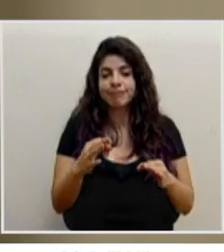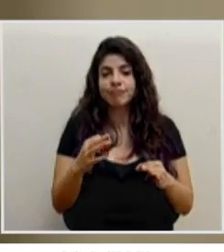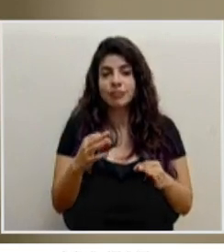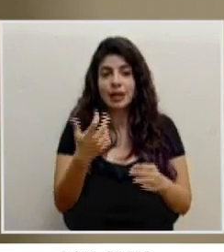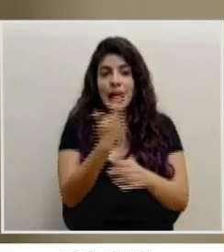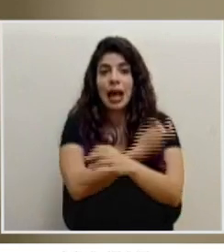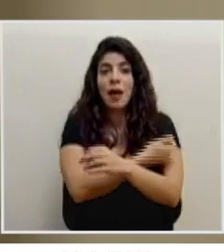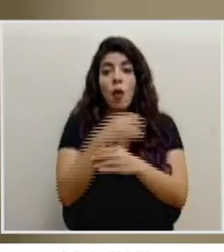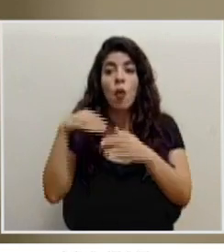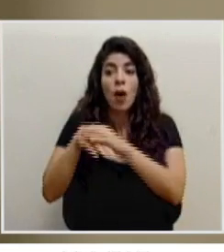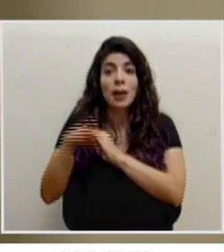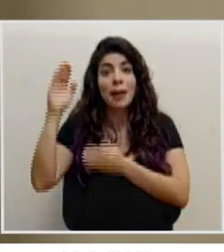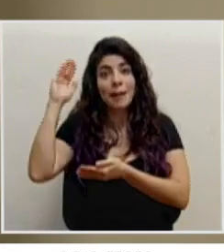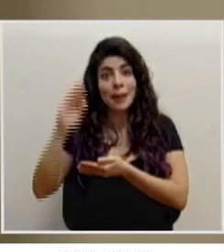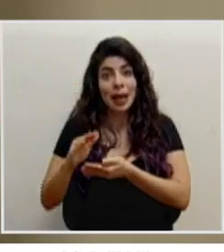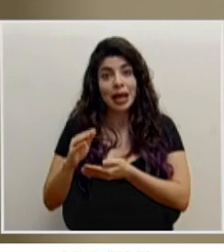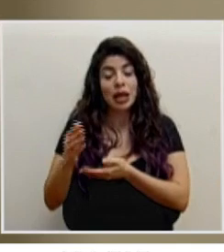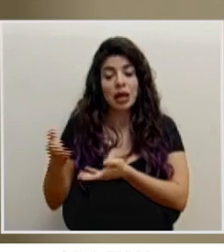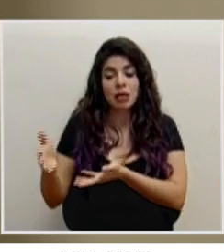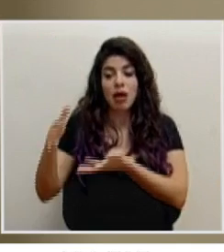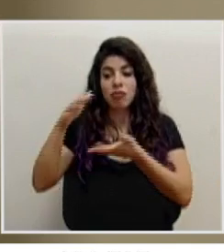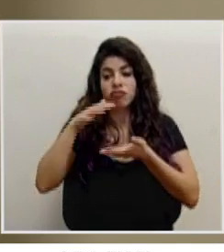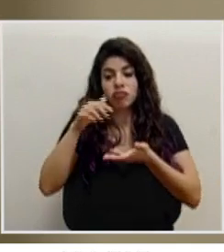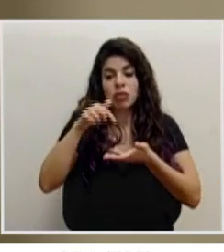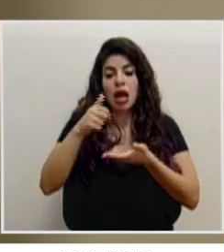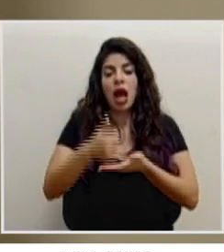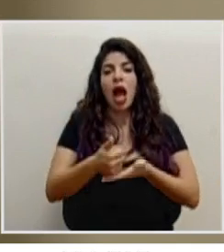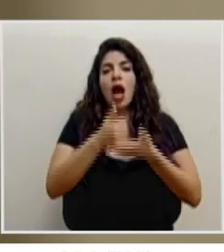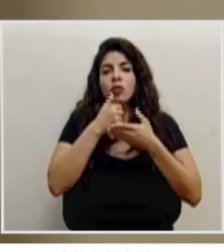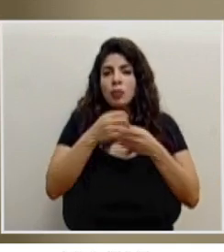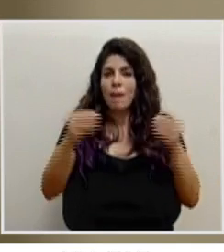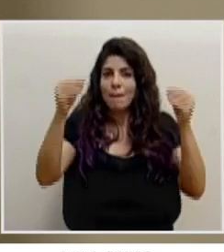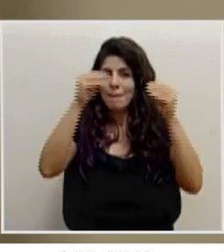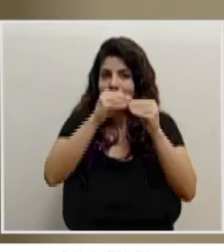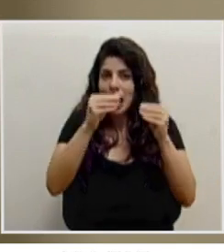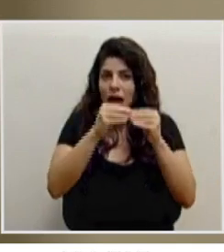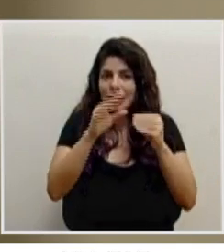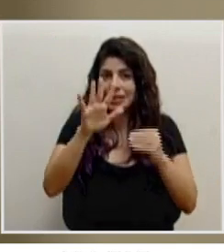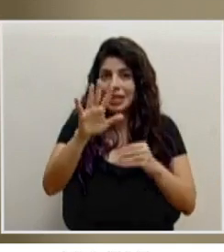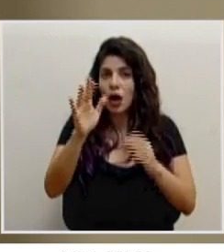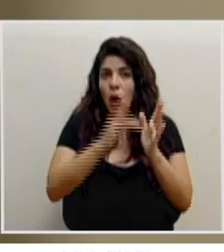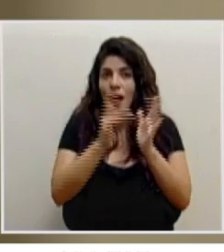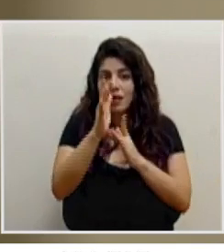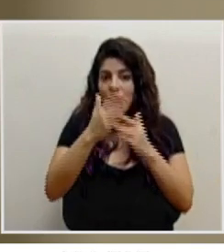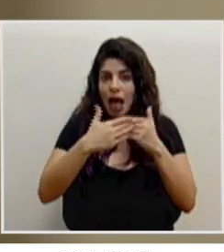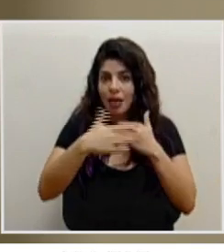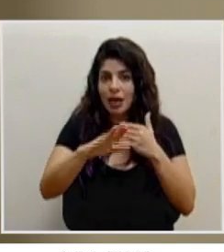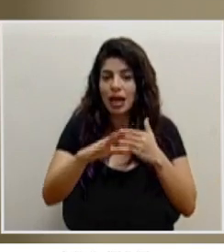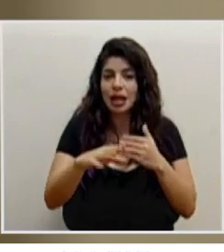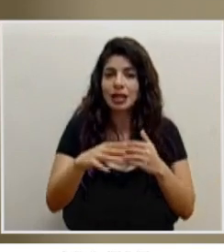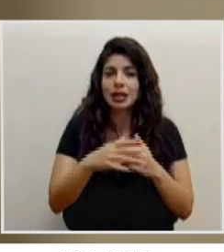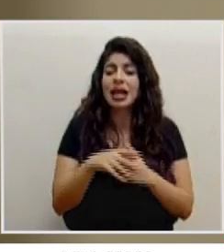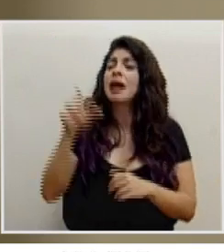de dosis almacenadas también nos van a permitir aumentar en mayor medida a partir del 5 de abril. Y esos